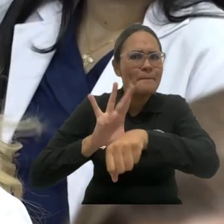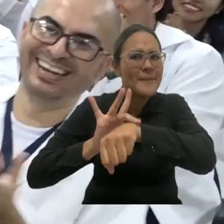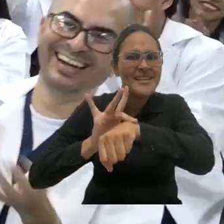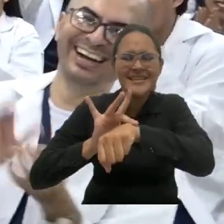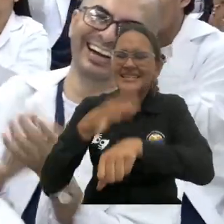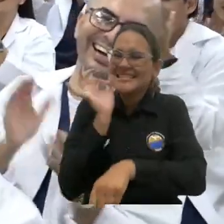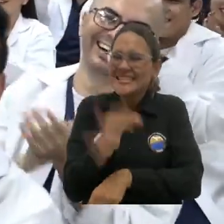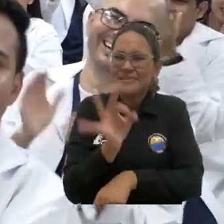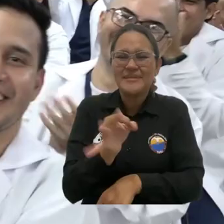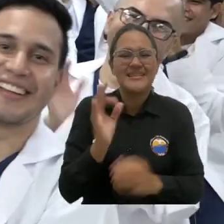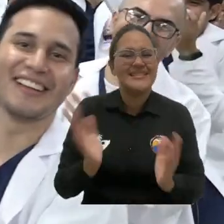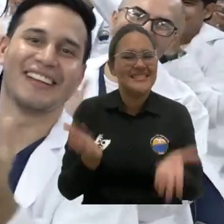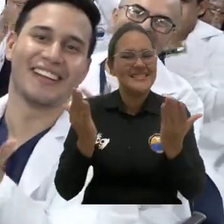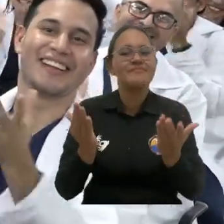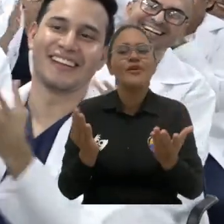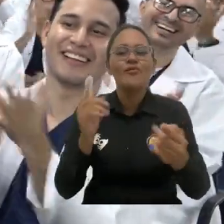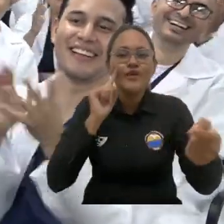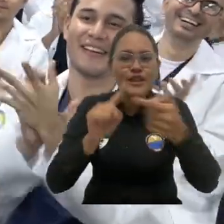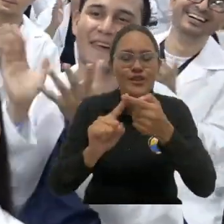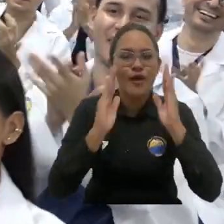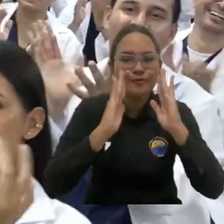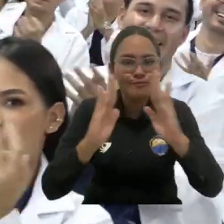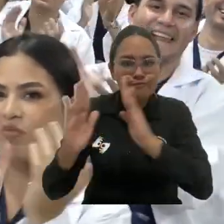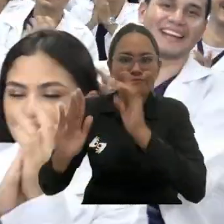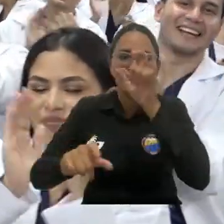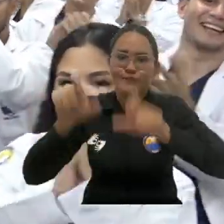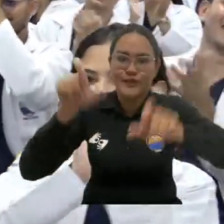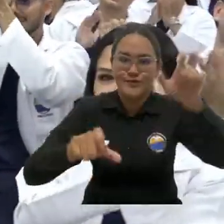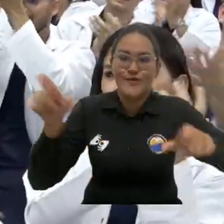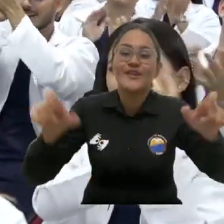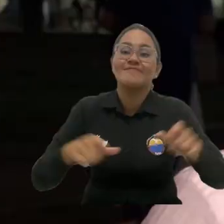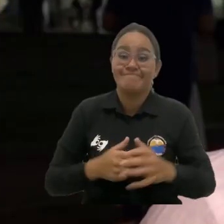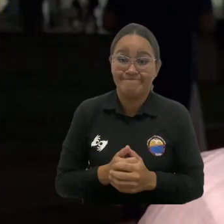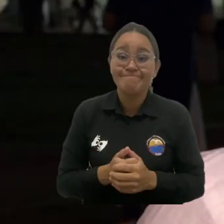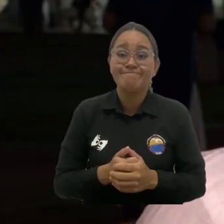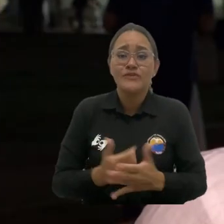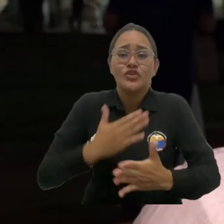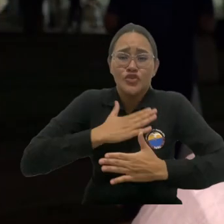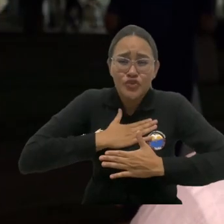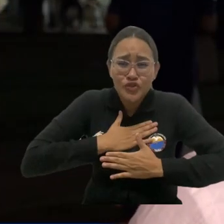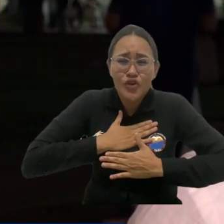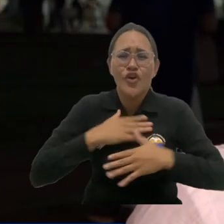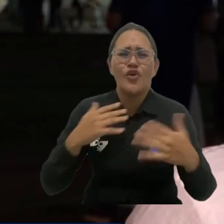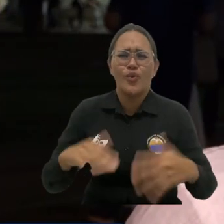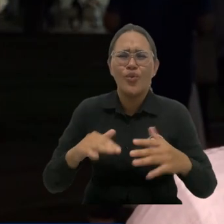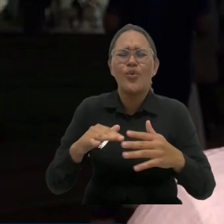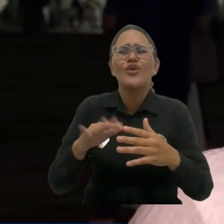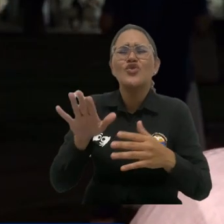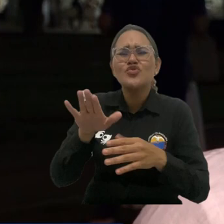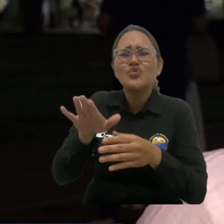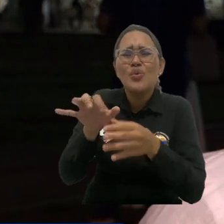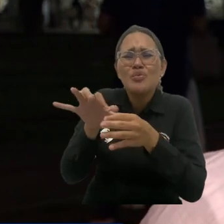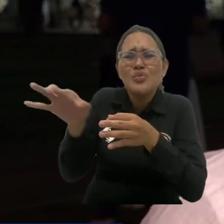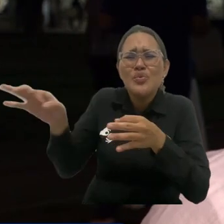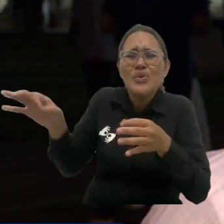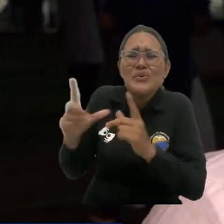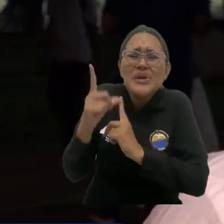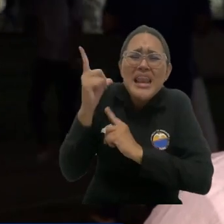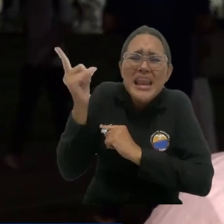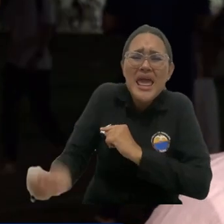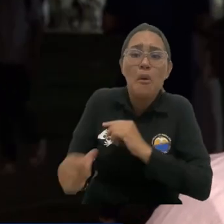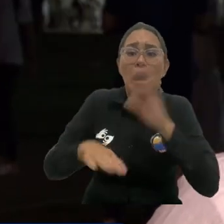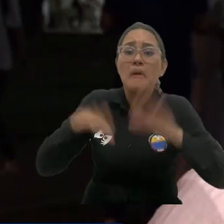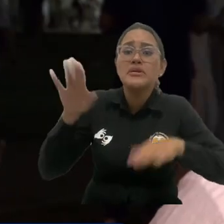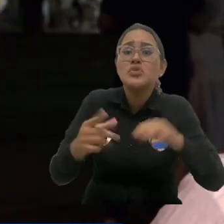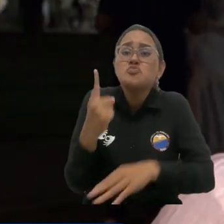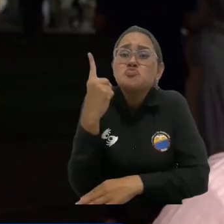va a ser una carrera a disposición de la humanidad, conociendo de dónde vengo, de lugares donde de pronto solo